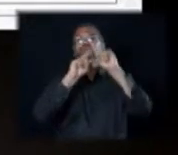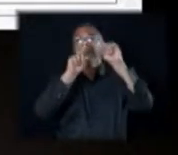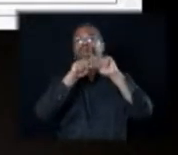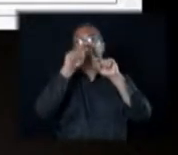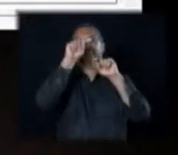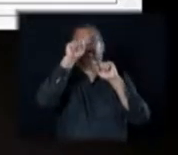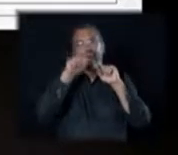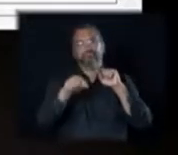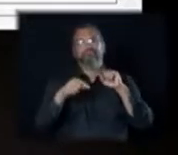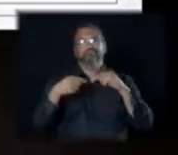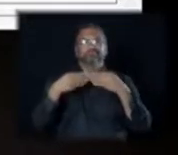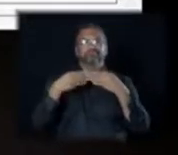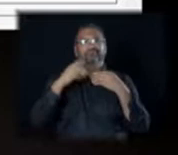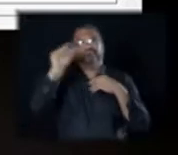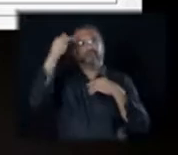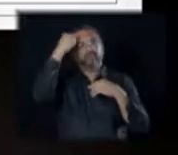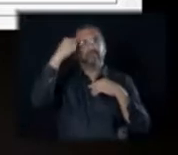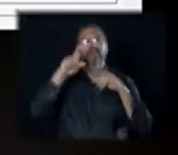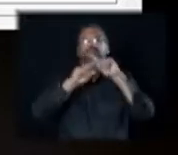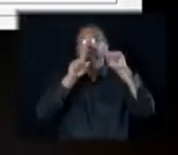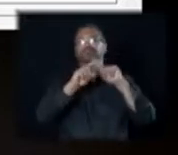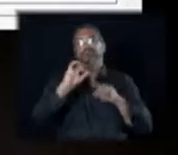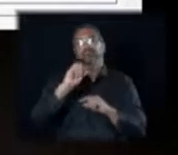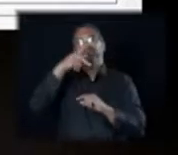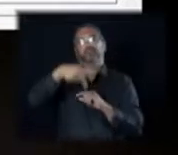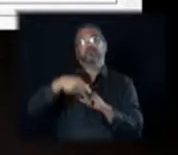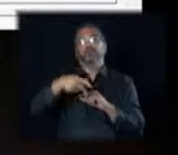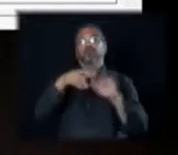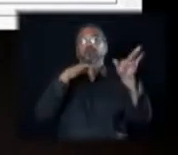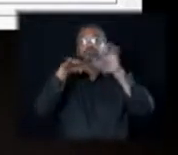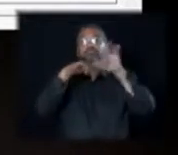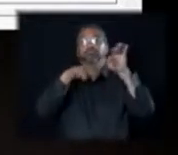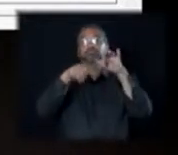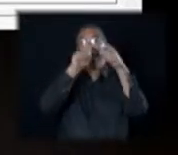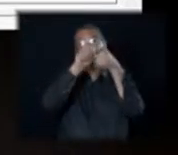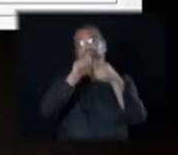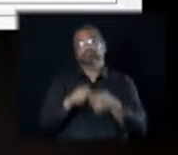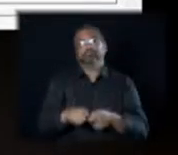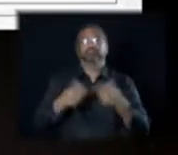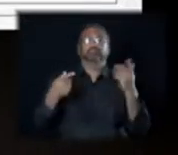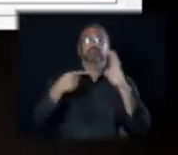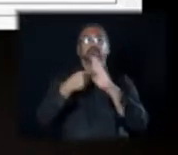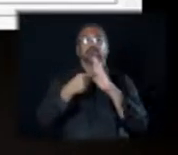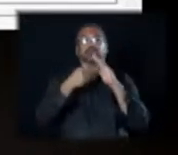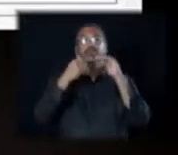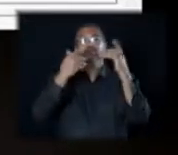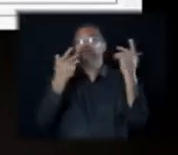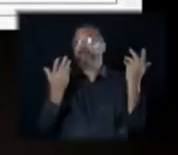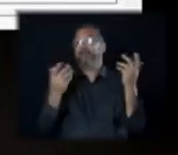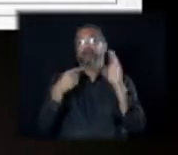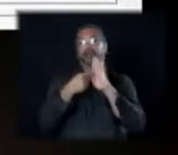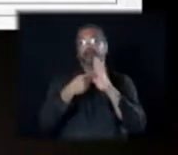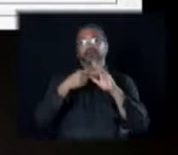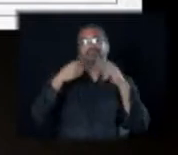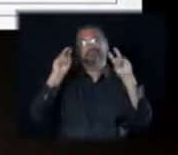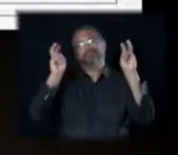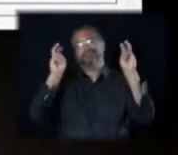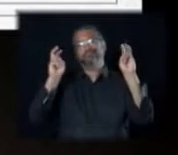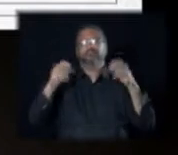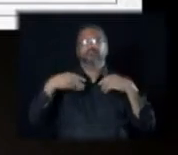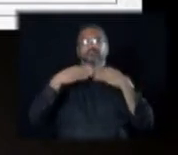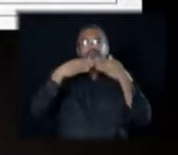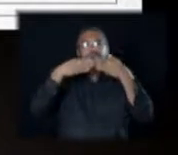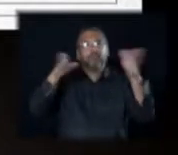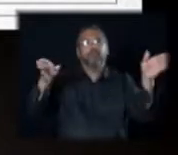La diapositiva 18 son otras corporaciones públicas que están separadas. Esto puede dar otro detalle sobre las cuentas que tienen algunas